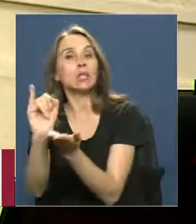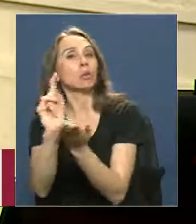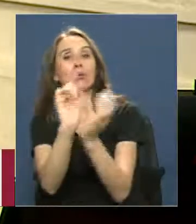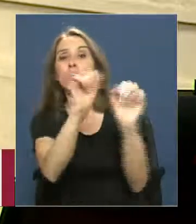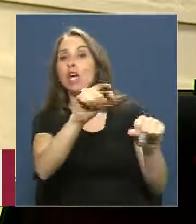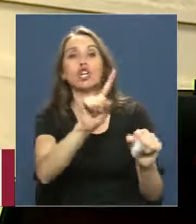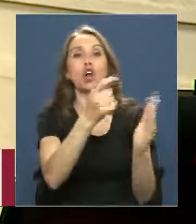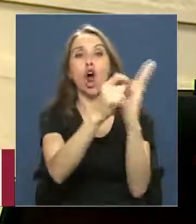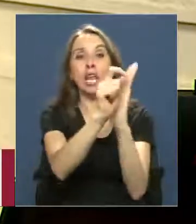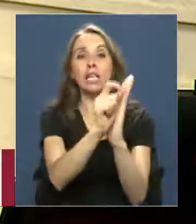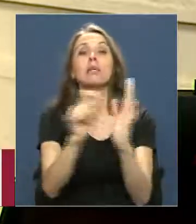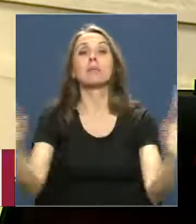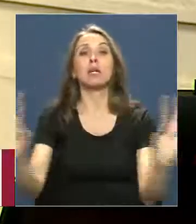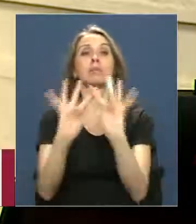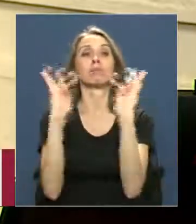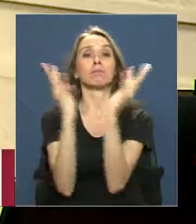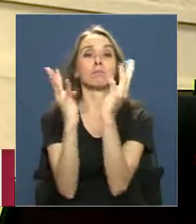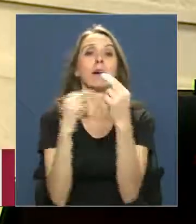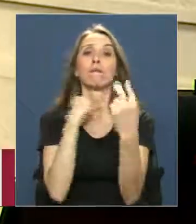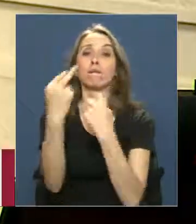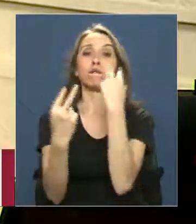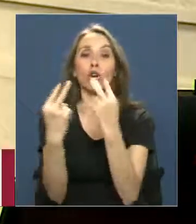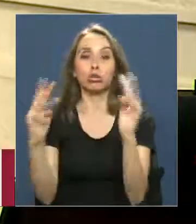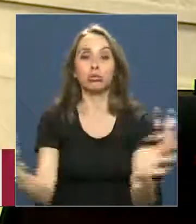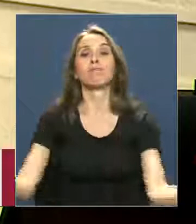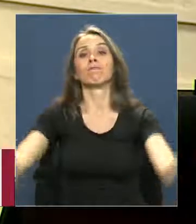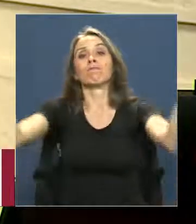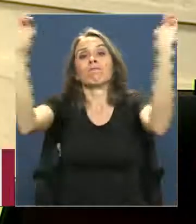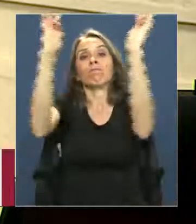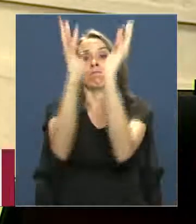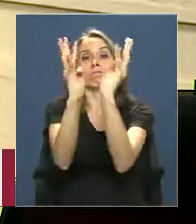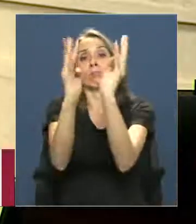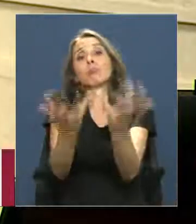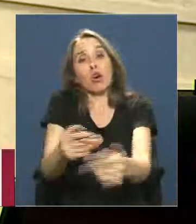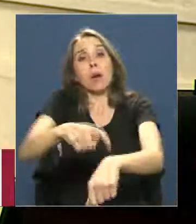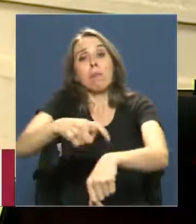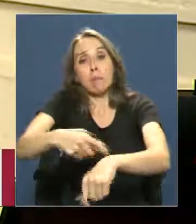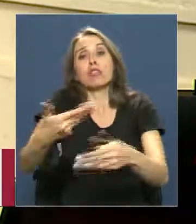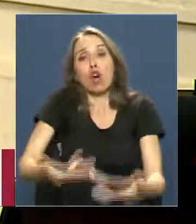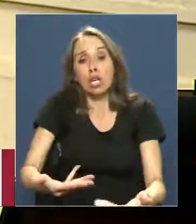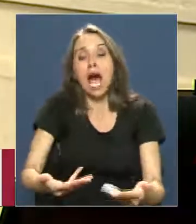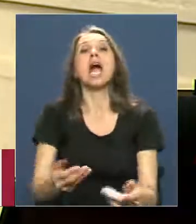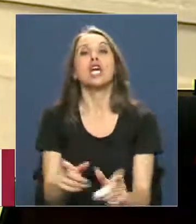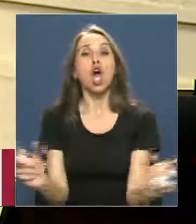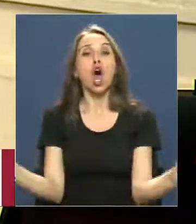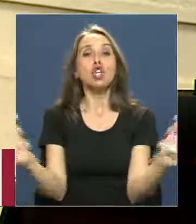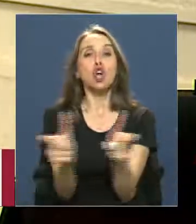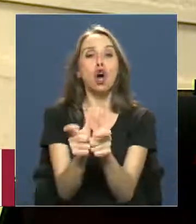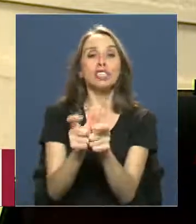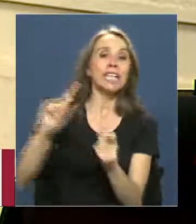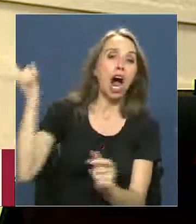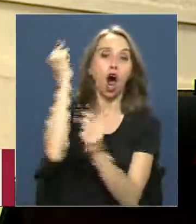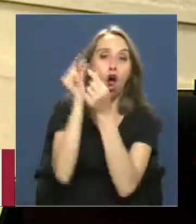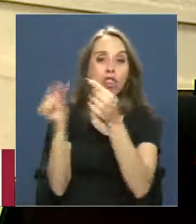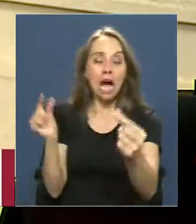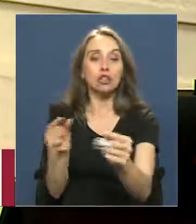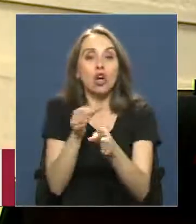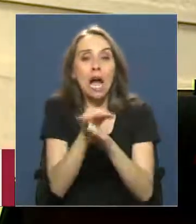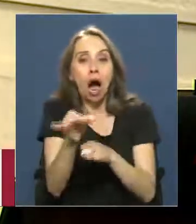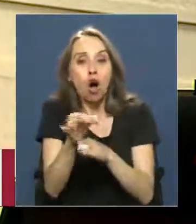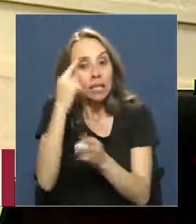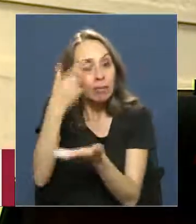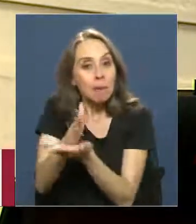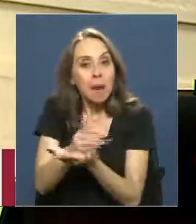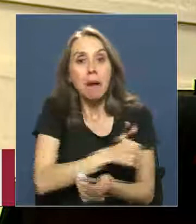hay que darle interlocutores también, por cierto, a la altura de las circunstancias. Y eso implica un Consejo Nacional que oriente la estrategia